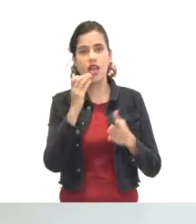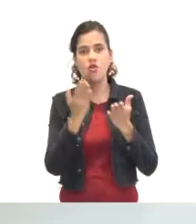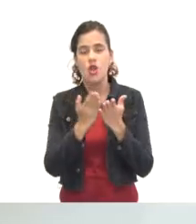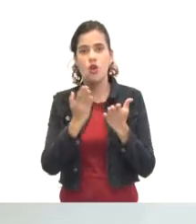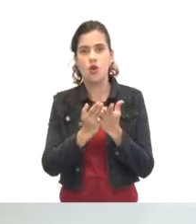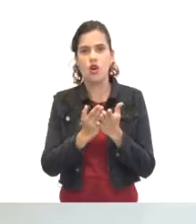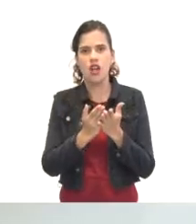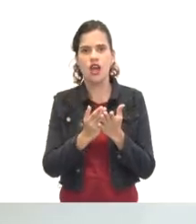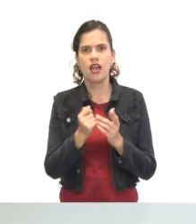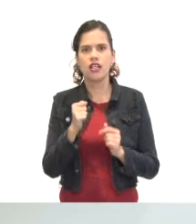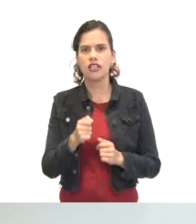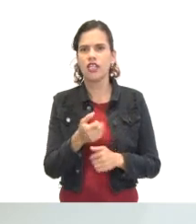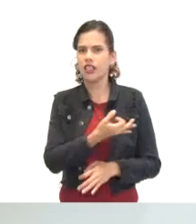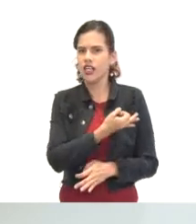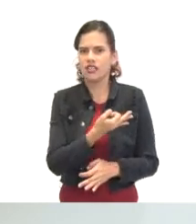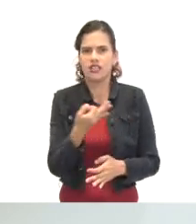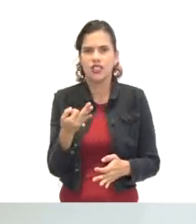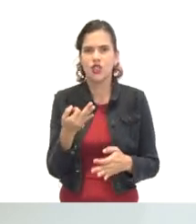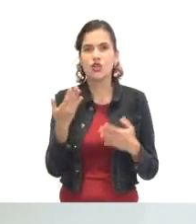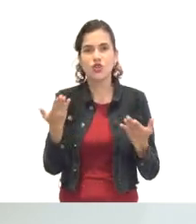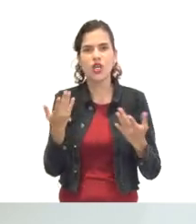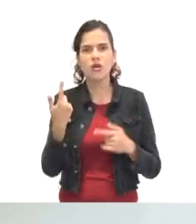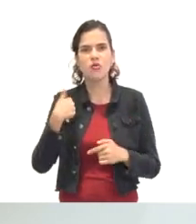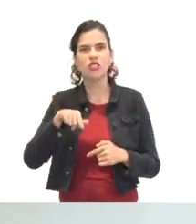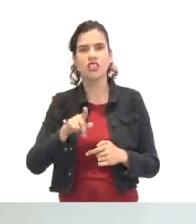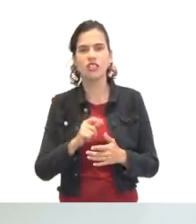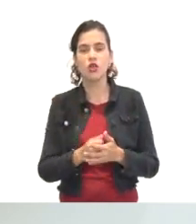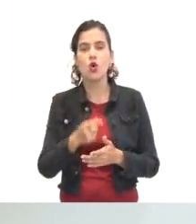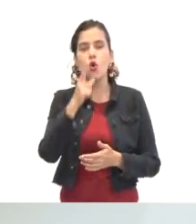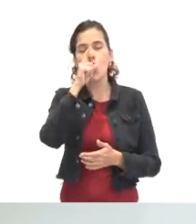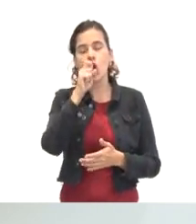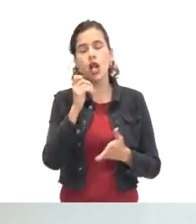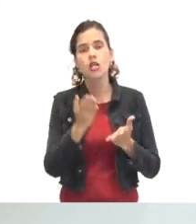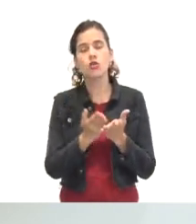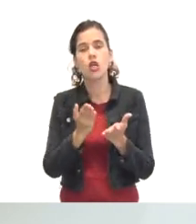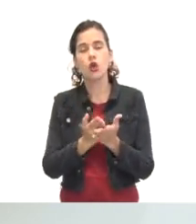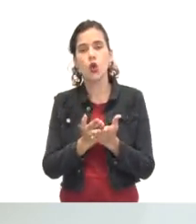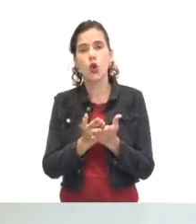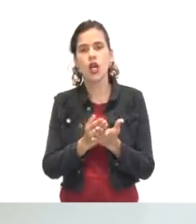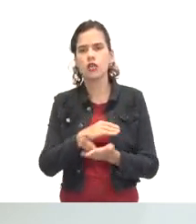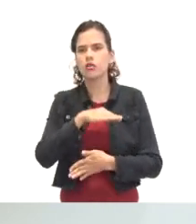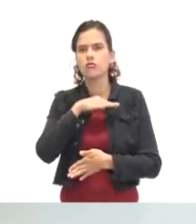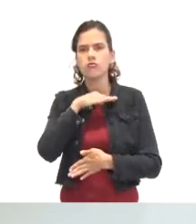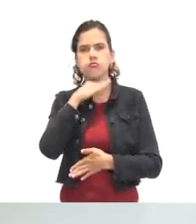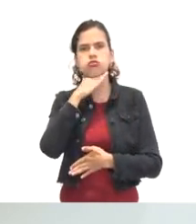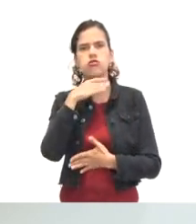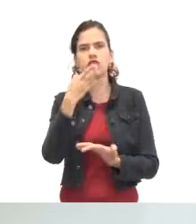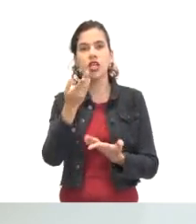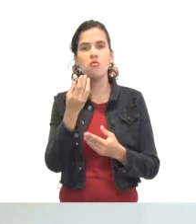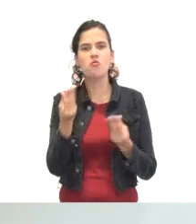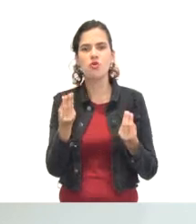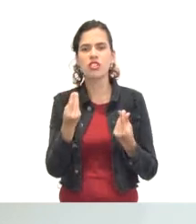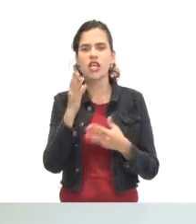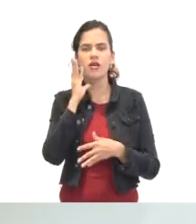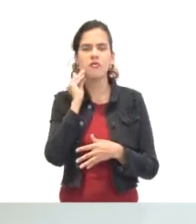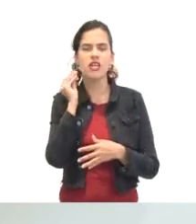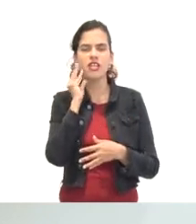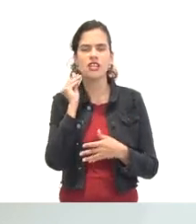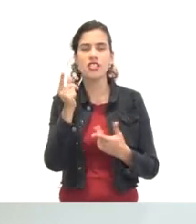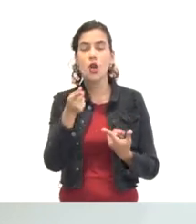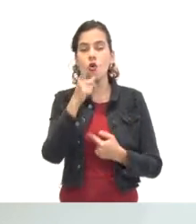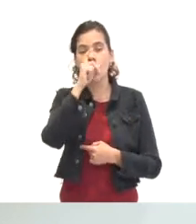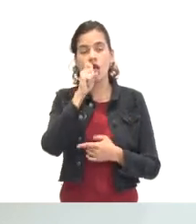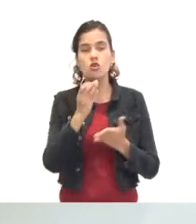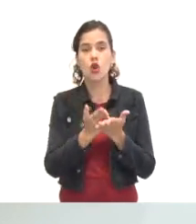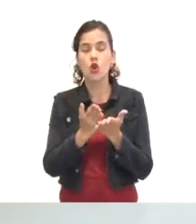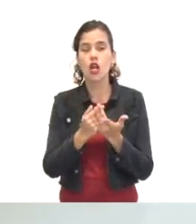escolar tan exitoso que hemos tenido. Un año escolar cargado de muchas experiencias. Un año